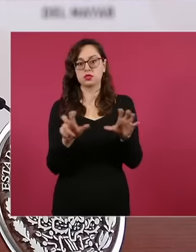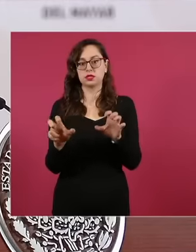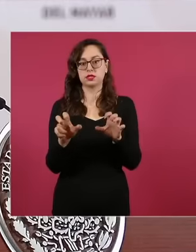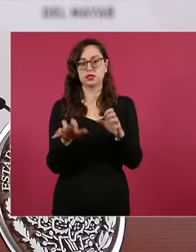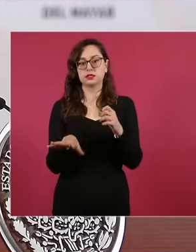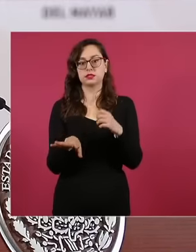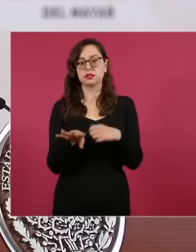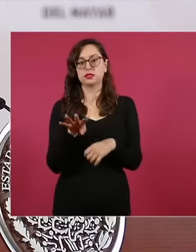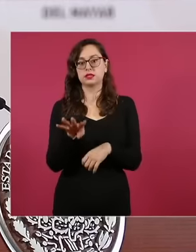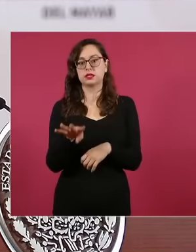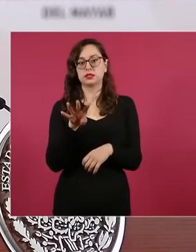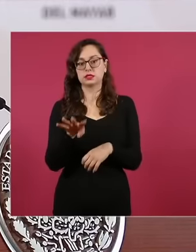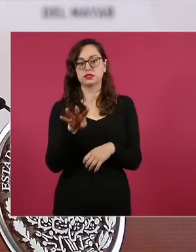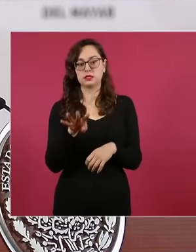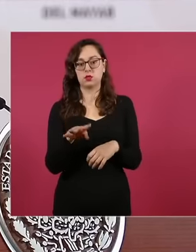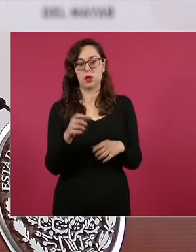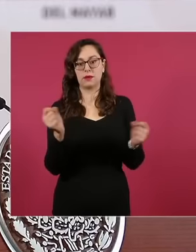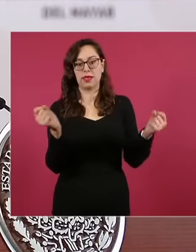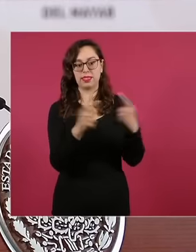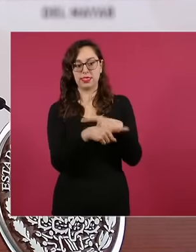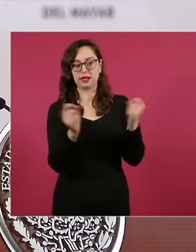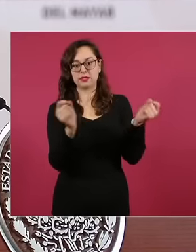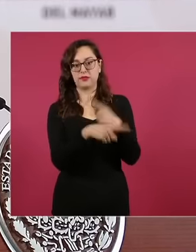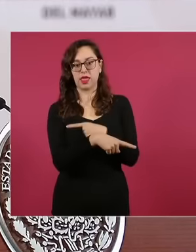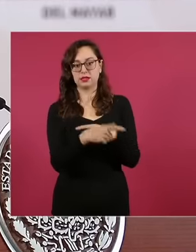819 pagos,